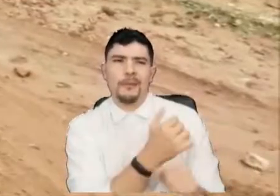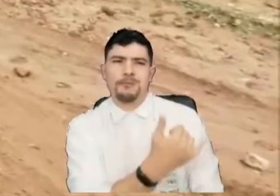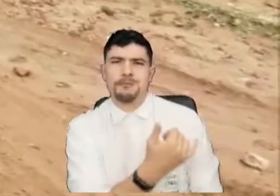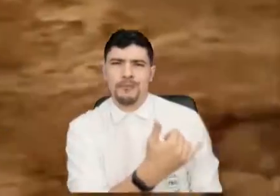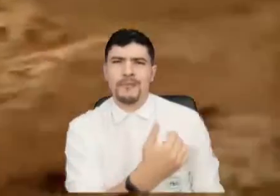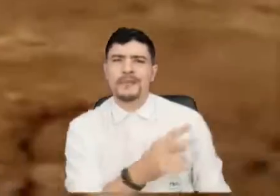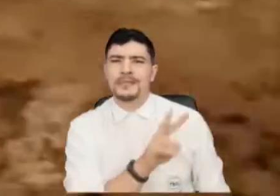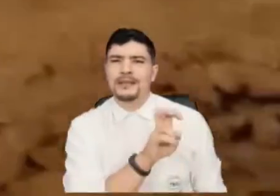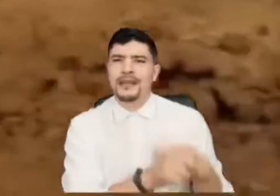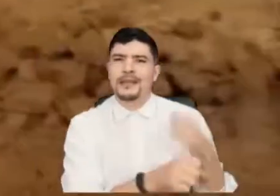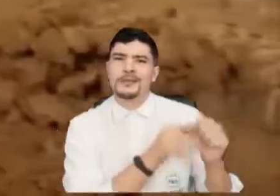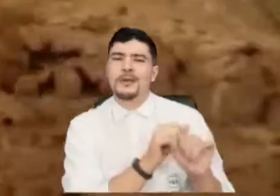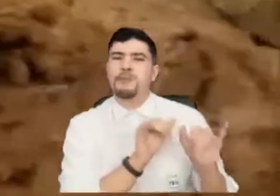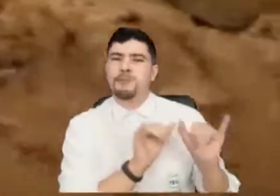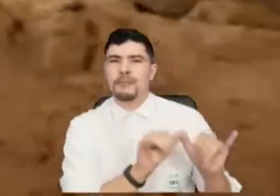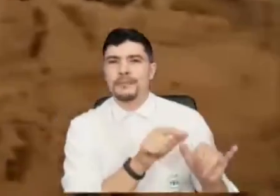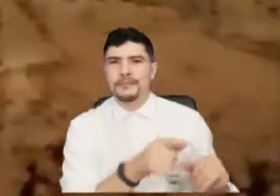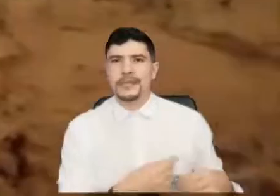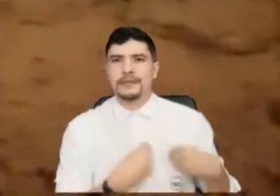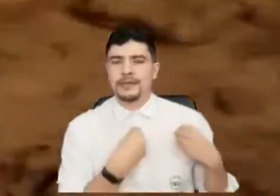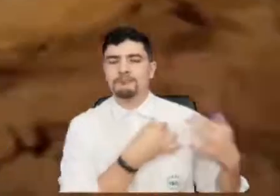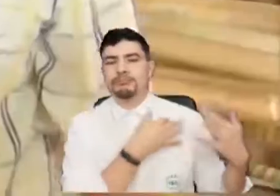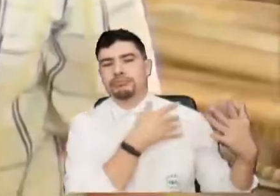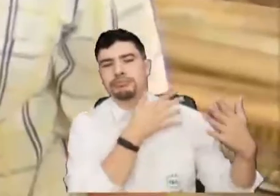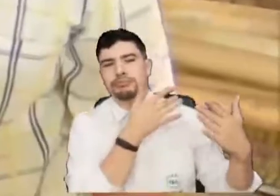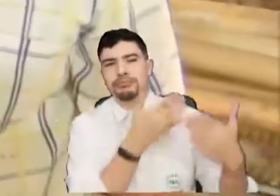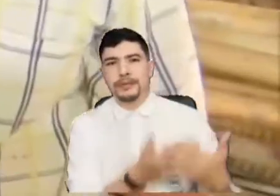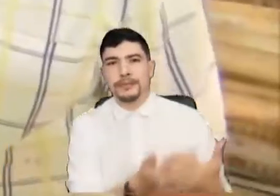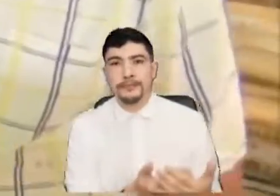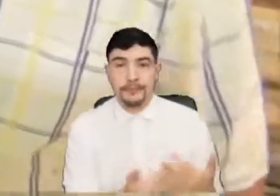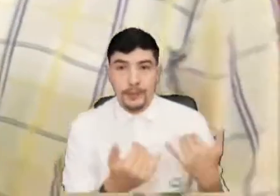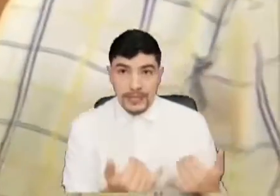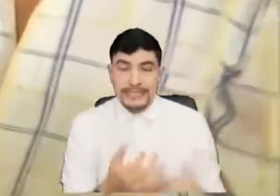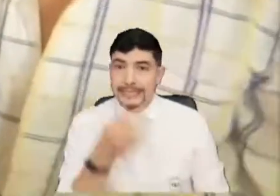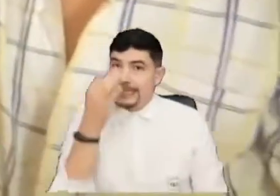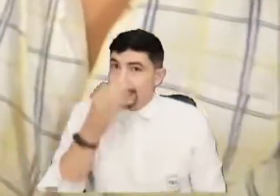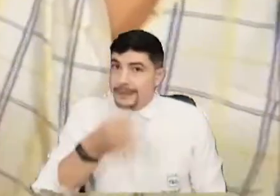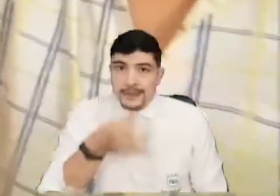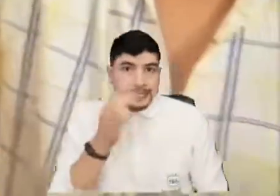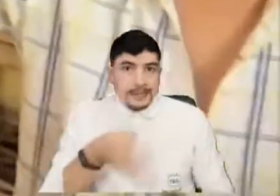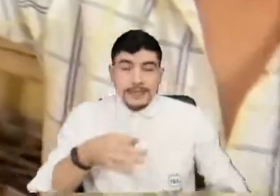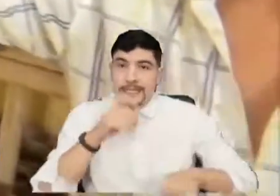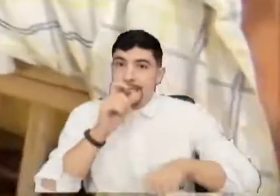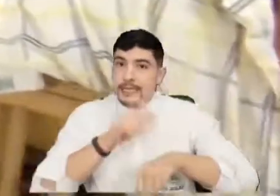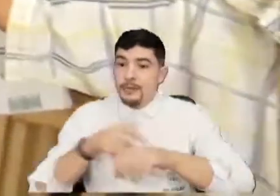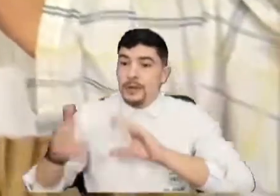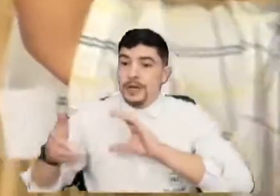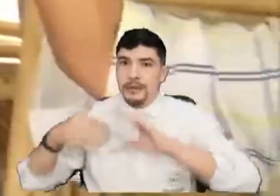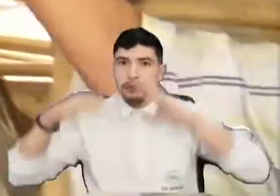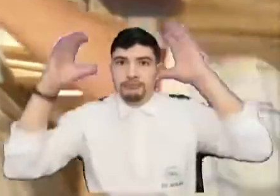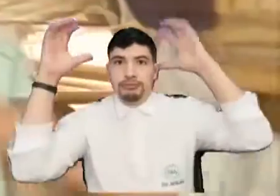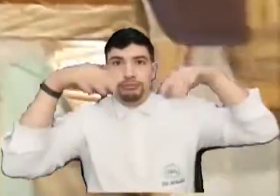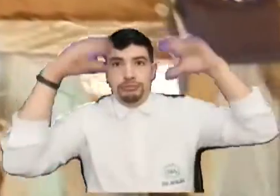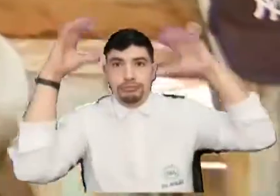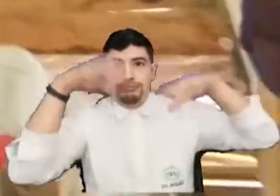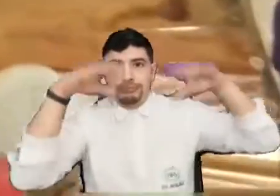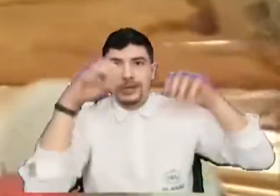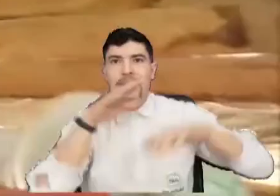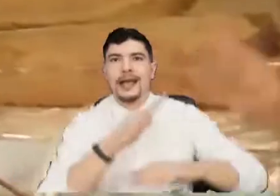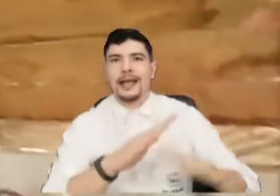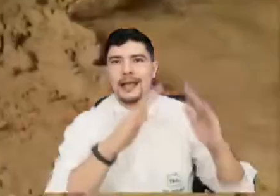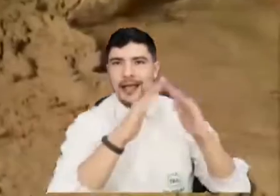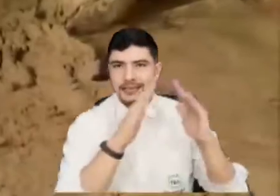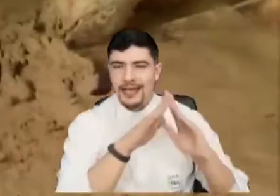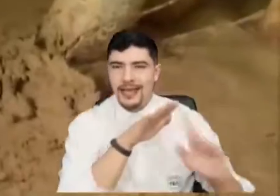en Cúcuta, y cada vez que llegan las lluvias, su vivienda y enseres se ven afectados por el agua y el lodo que entra